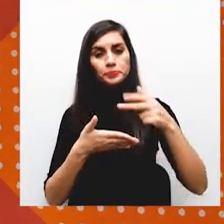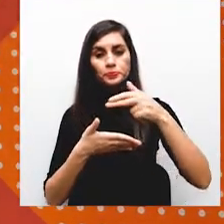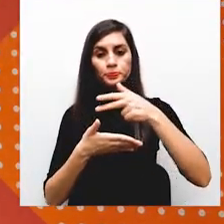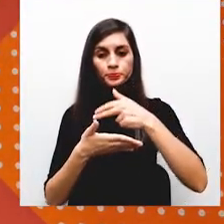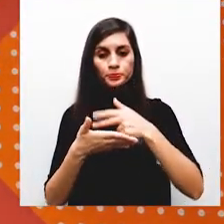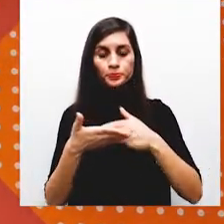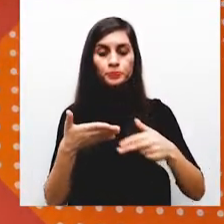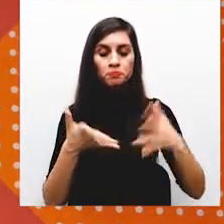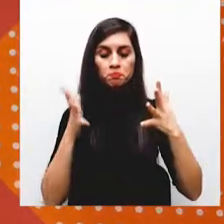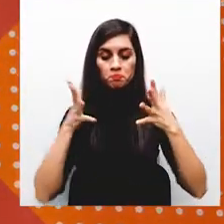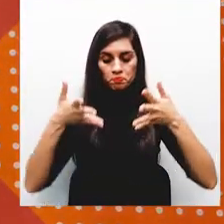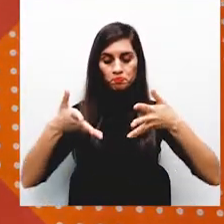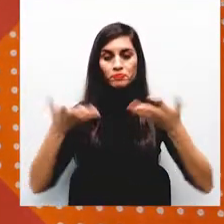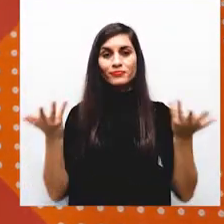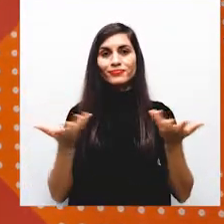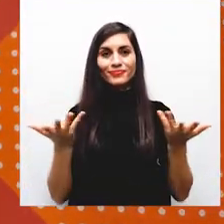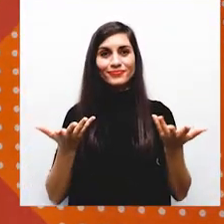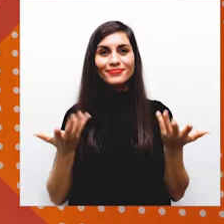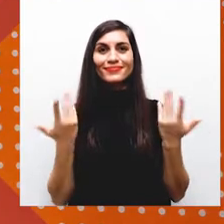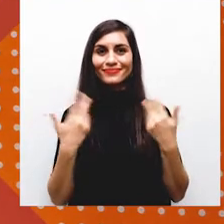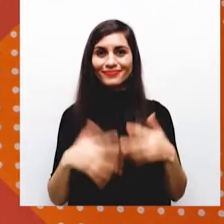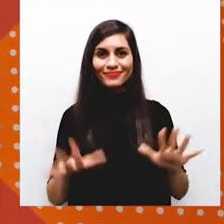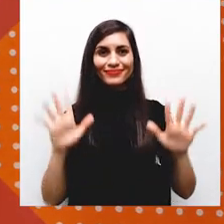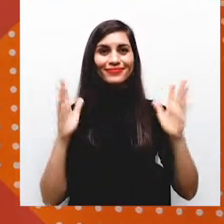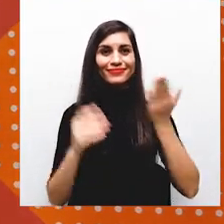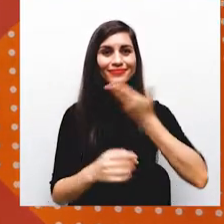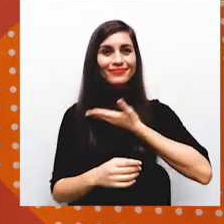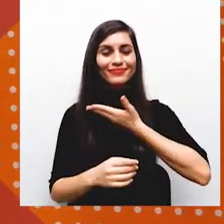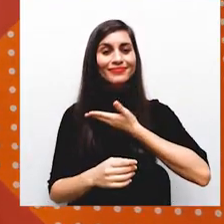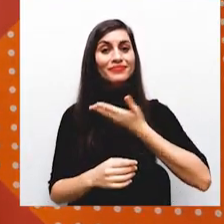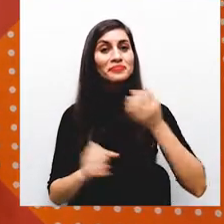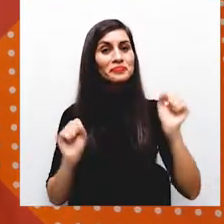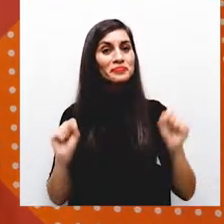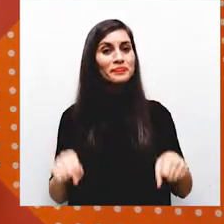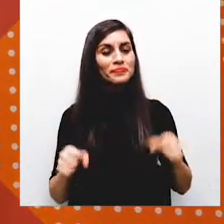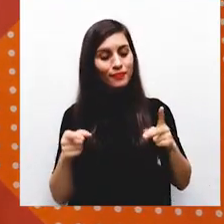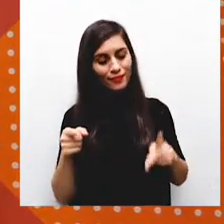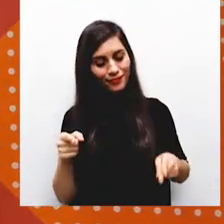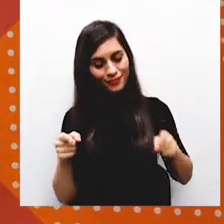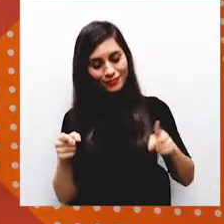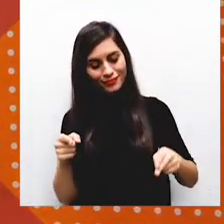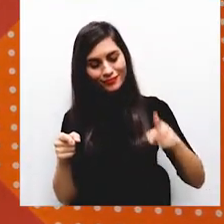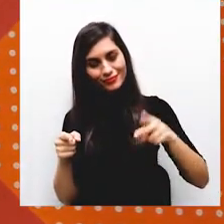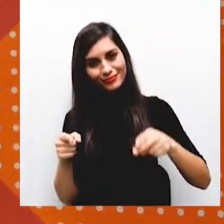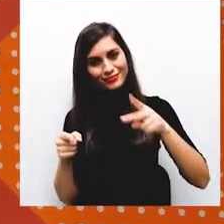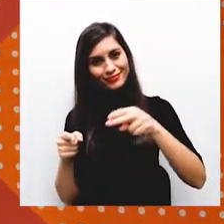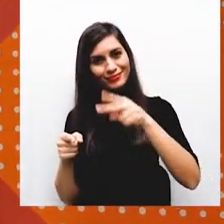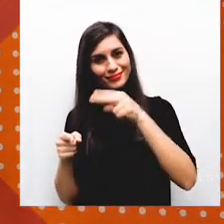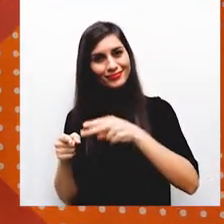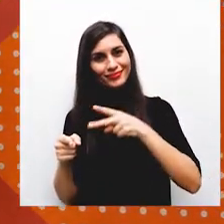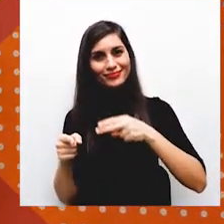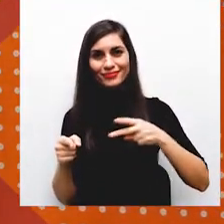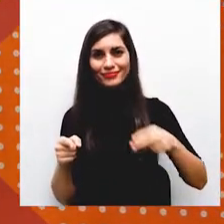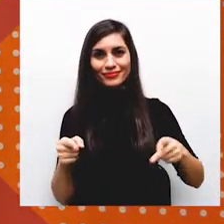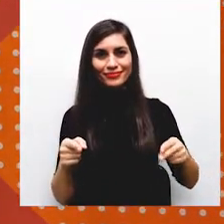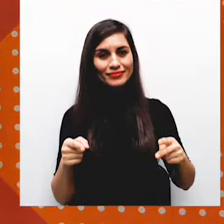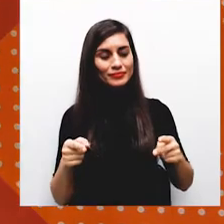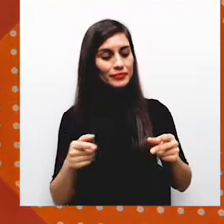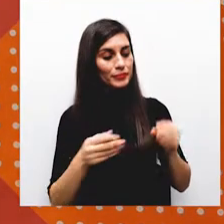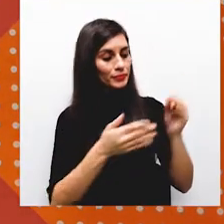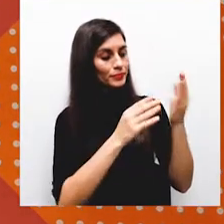boceto y ya con eso yo ya tengo un elemento que puedo recortar